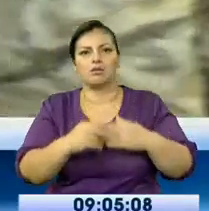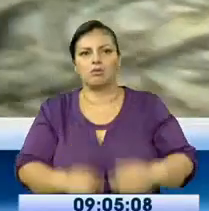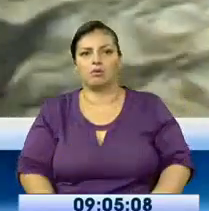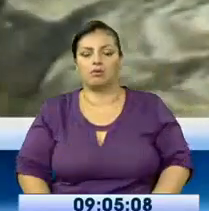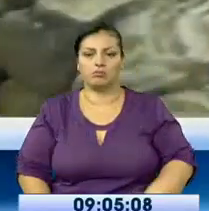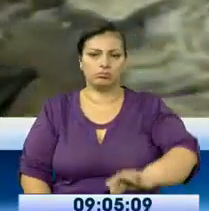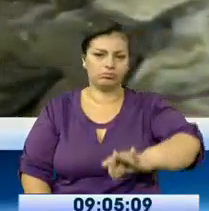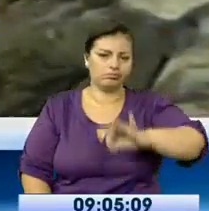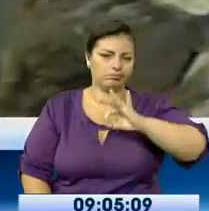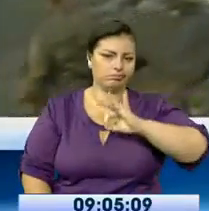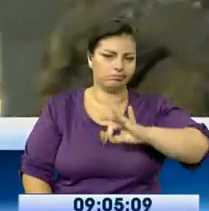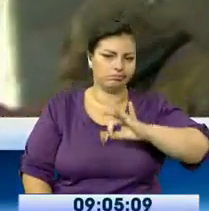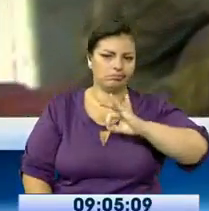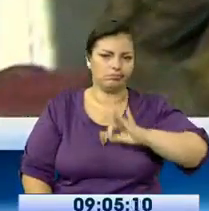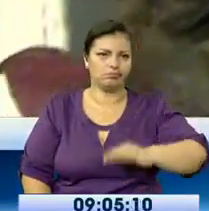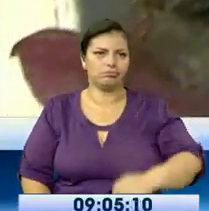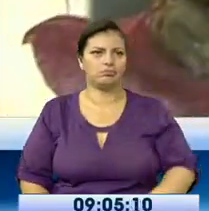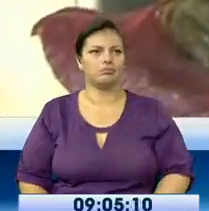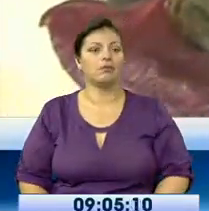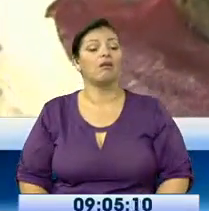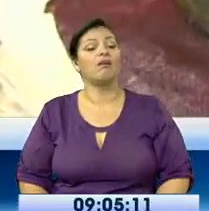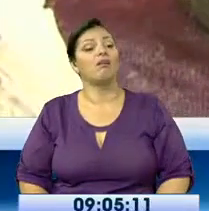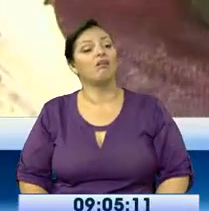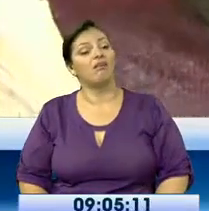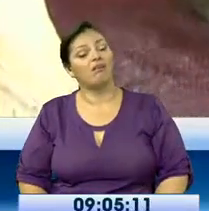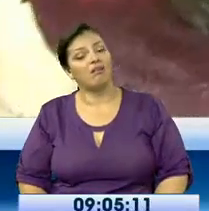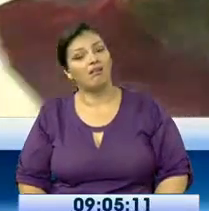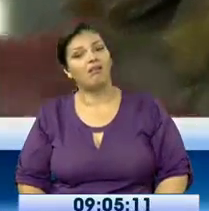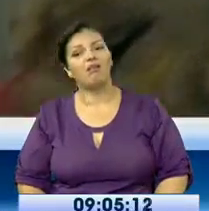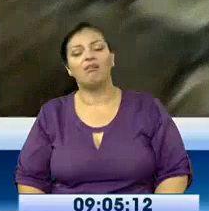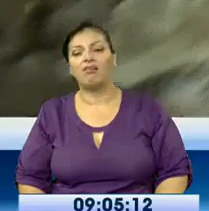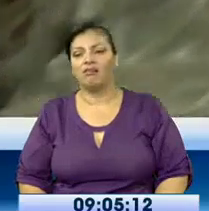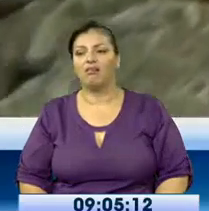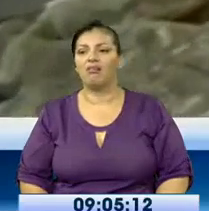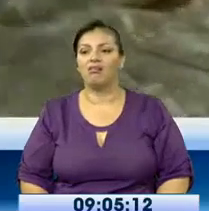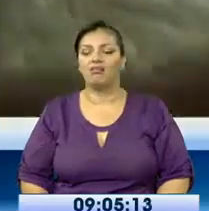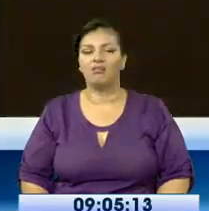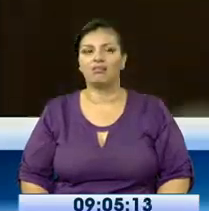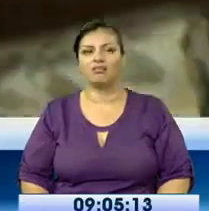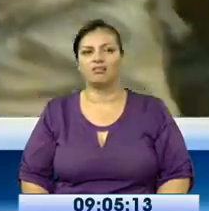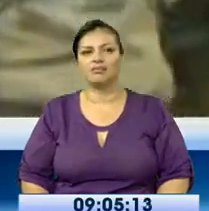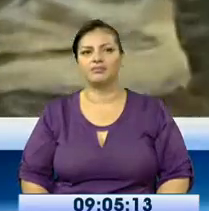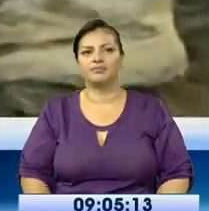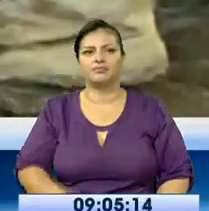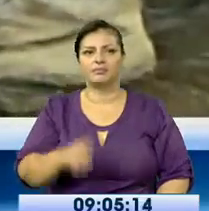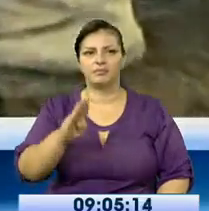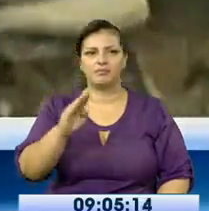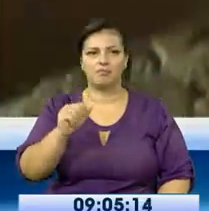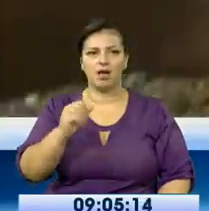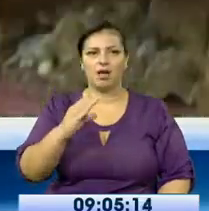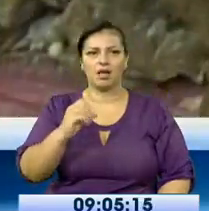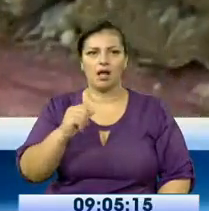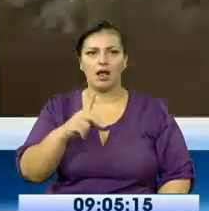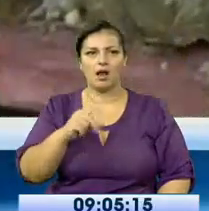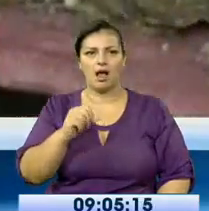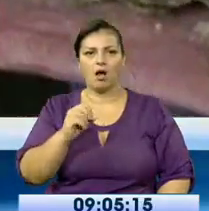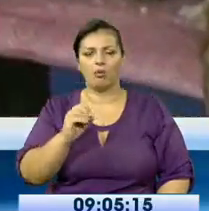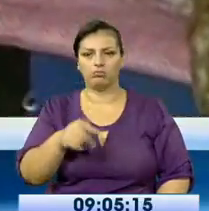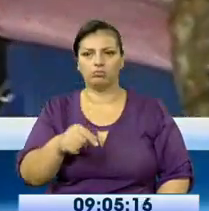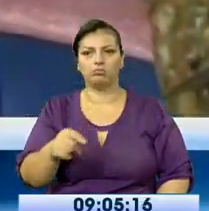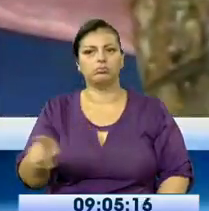de primera Ah picudo y bacalao el mismo precio más o menos aquí también tengo bacalao el bacalao está 6 También fresco